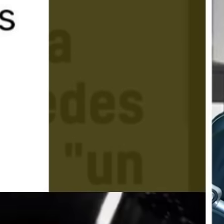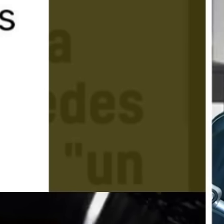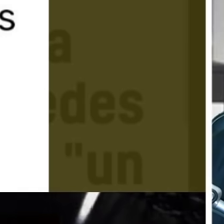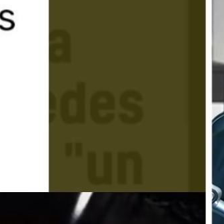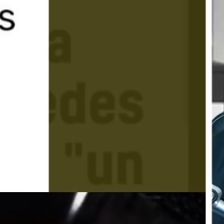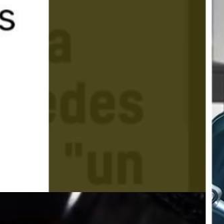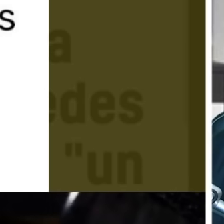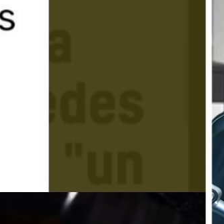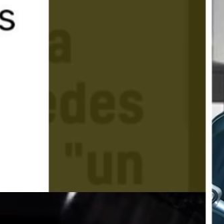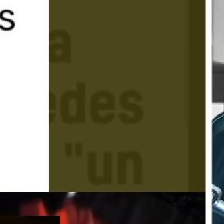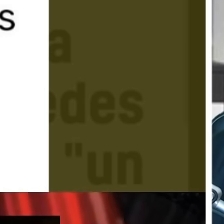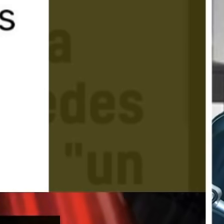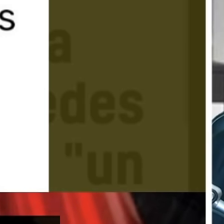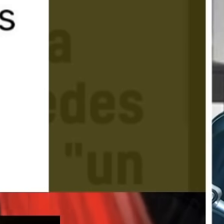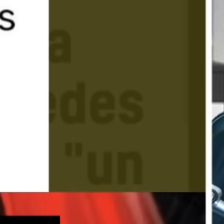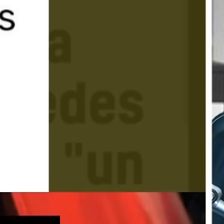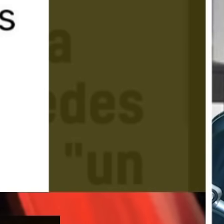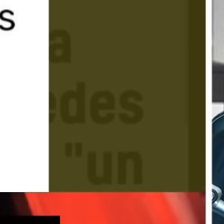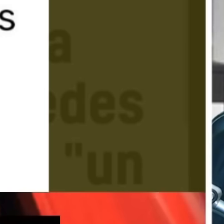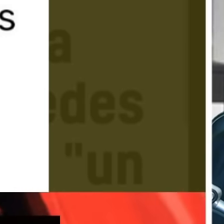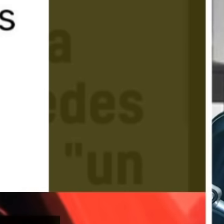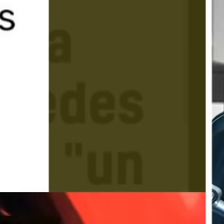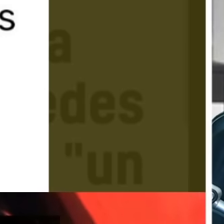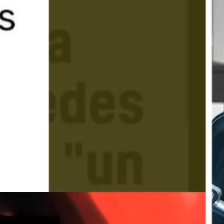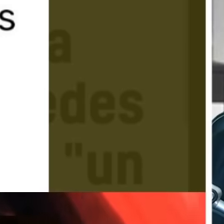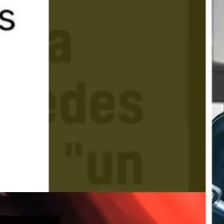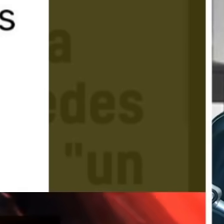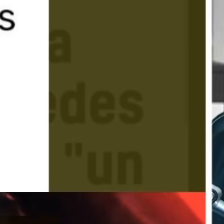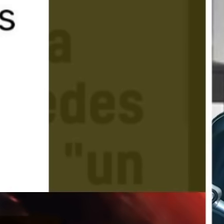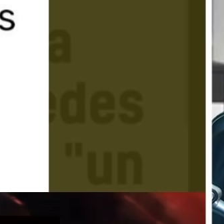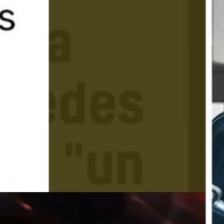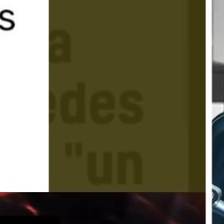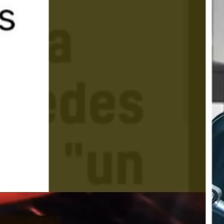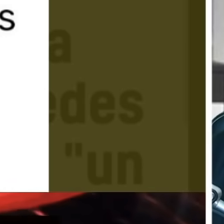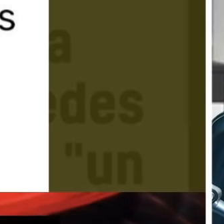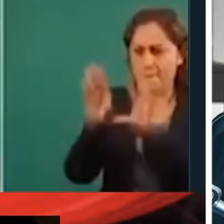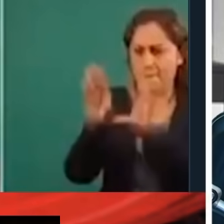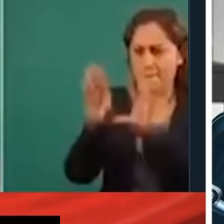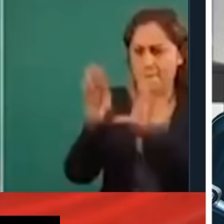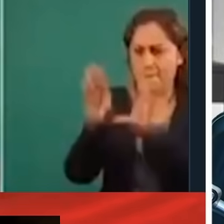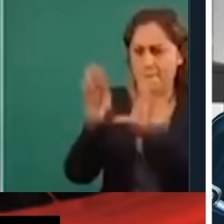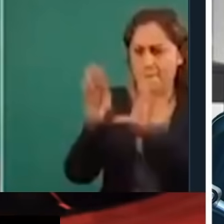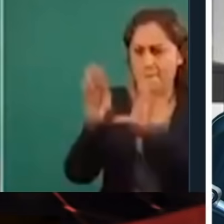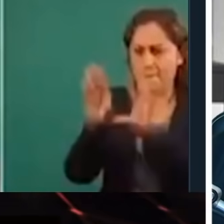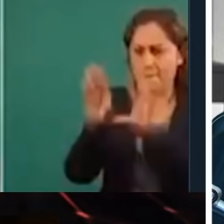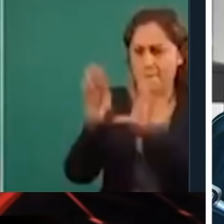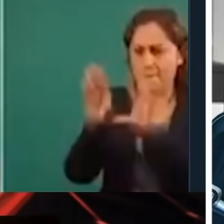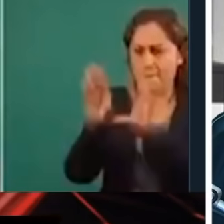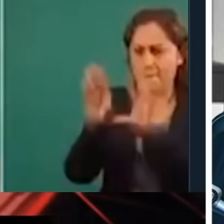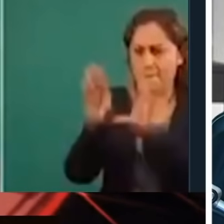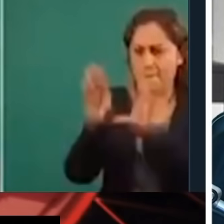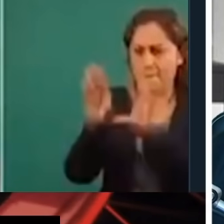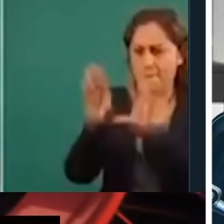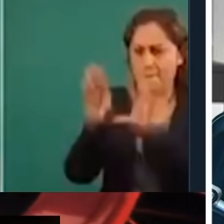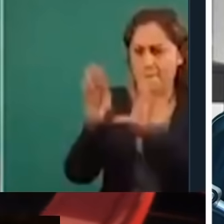y esto ya es un monopolio de twitter y facebook vamos a seguir un rápidamente conformación amigos y amigas